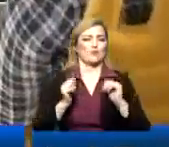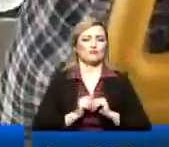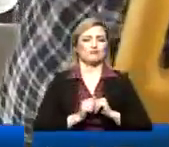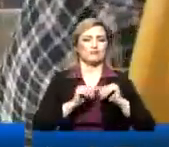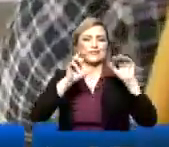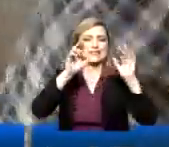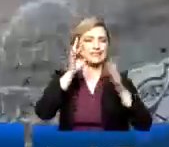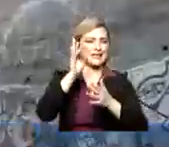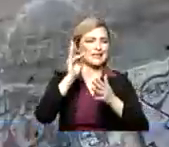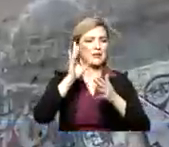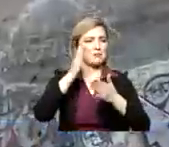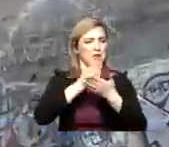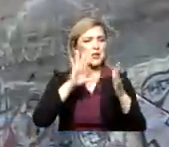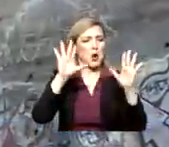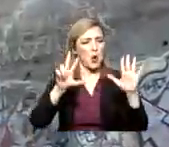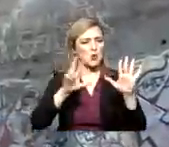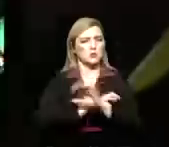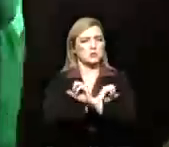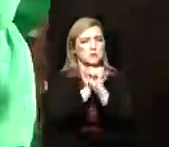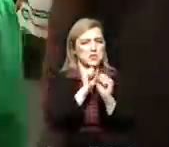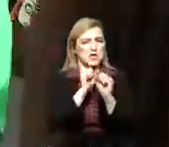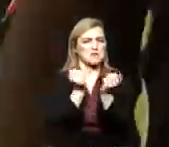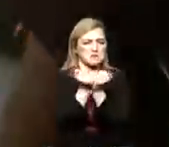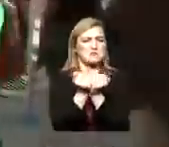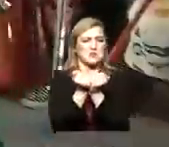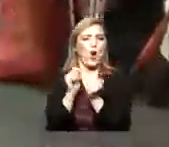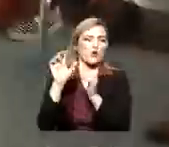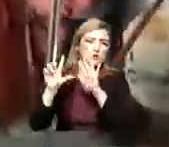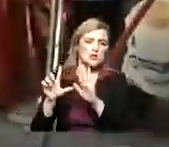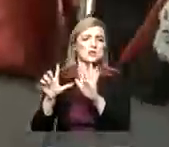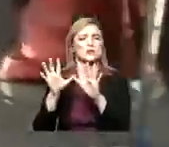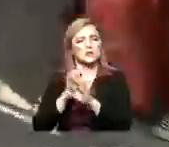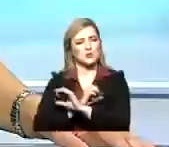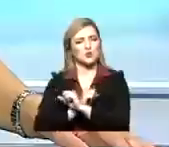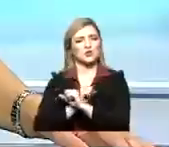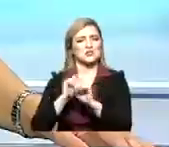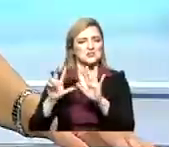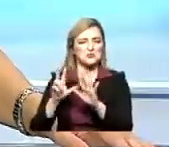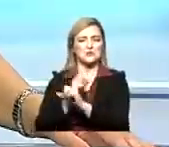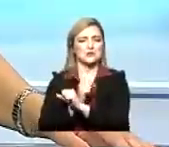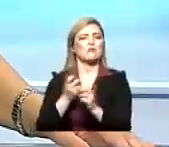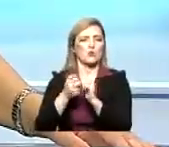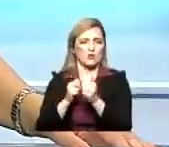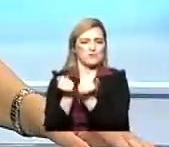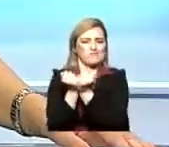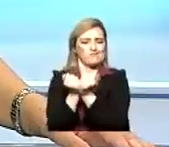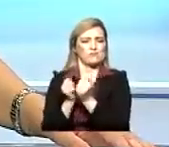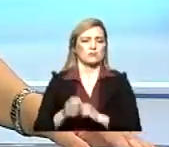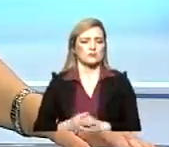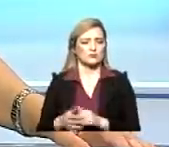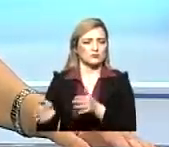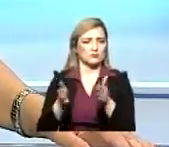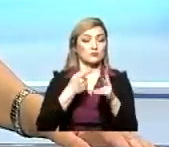capital se registra este tipo de problemas. En Quito, Paul Coello, 24 horas. Desde el inicio